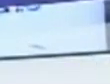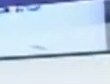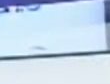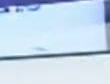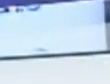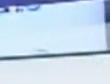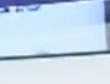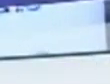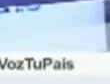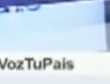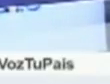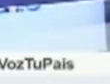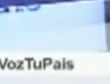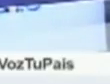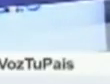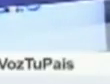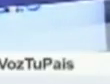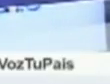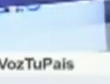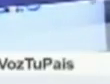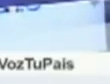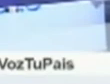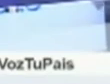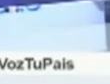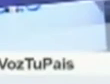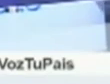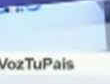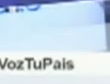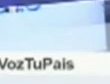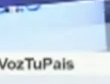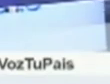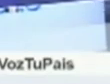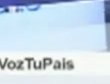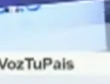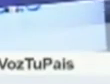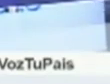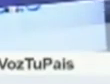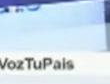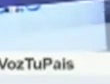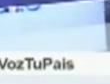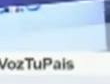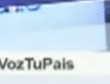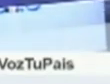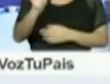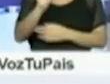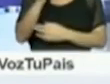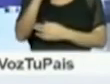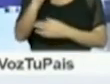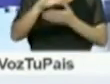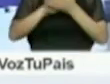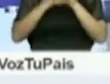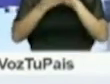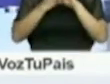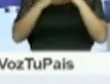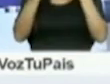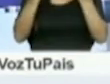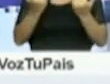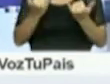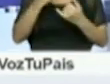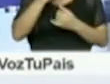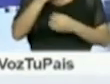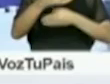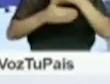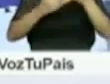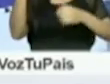Muy buenas noches, bienvenidos sean todos a su Noticiero Ciudadano, emisión estelar, en este viernes 18 de noviembre. Hoy fue un día